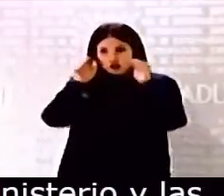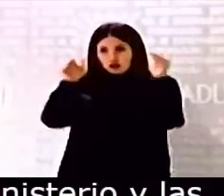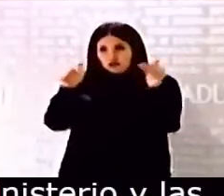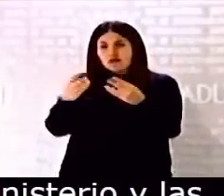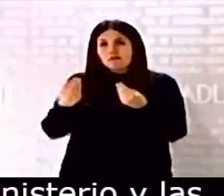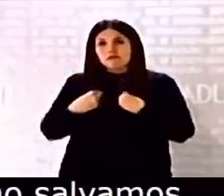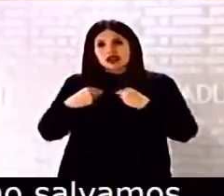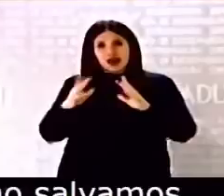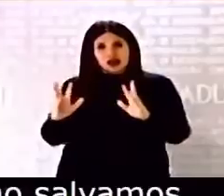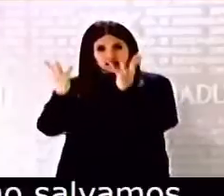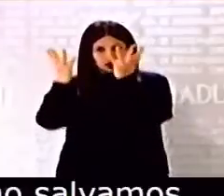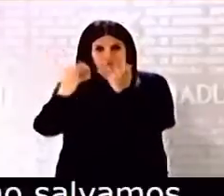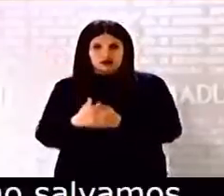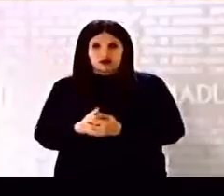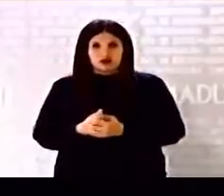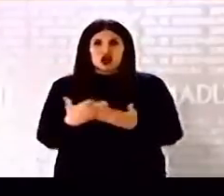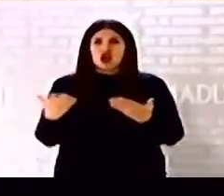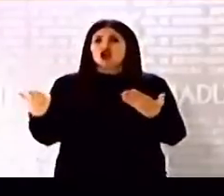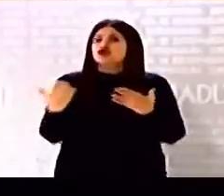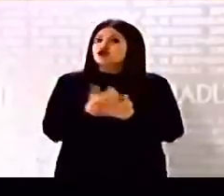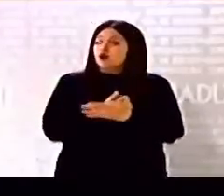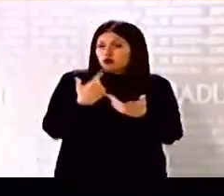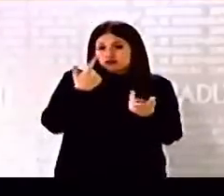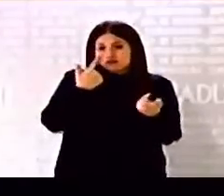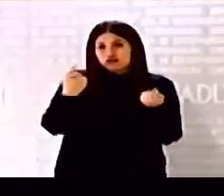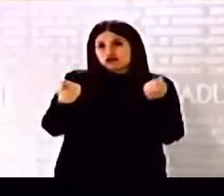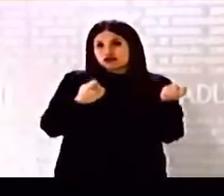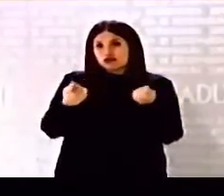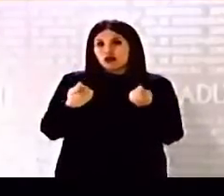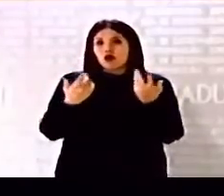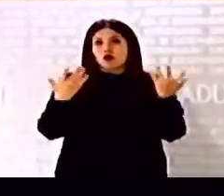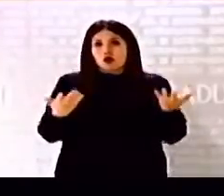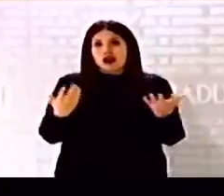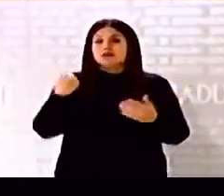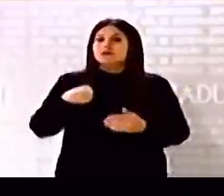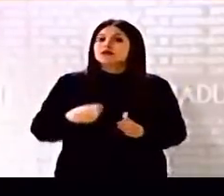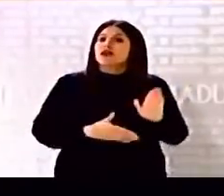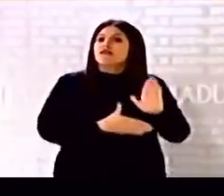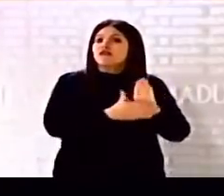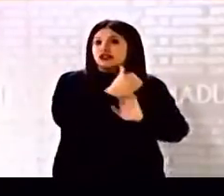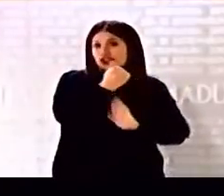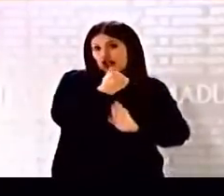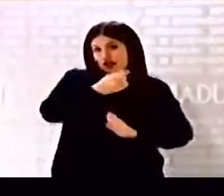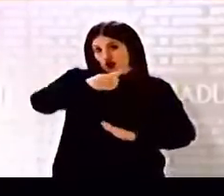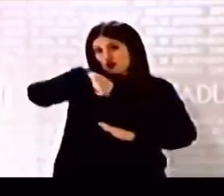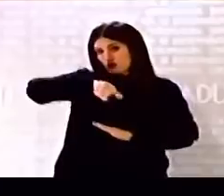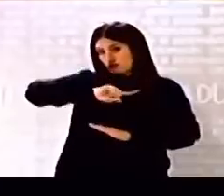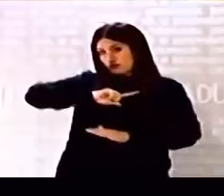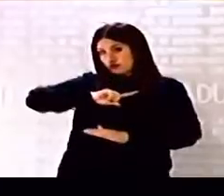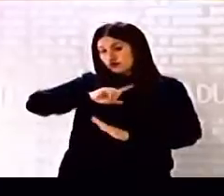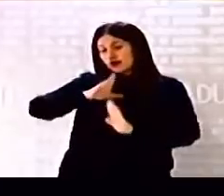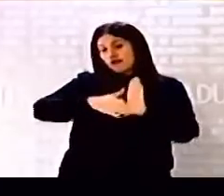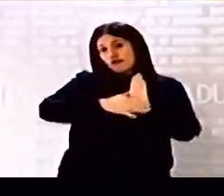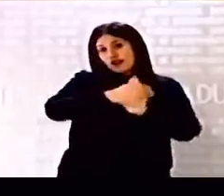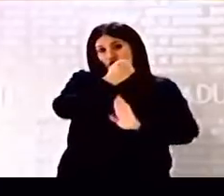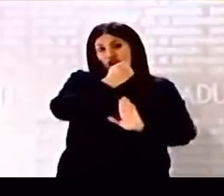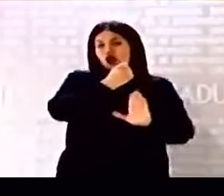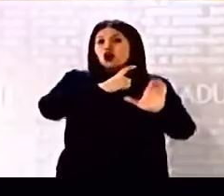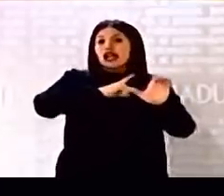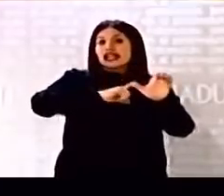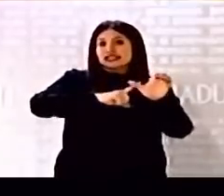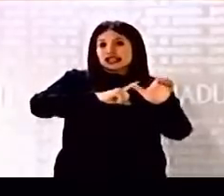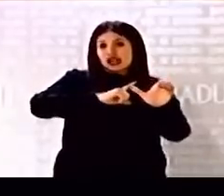Todo esto será debidamente coordinado con la Federación, en nuestro caso, con la Federación